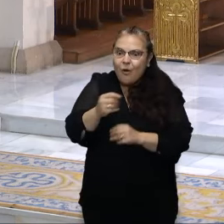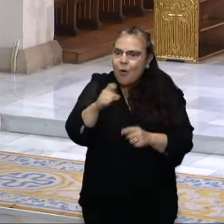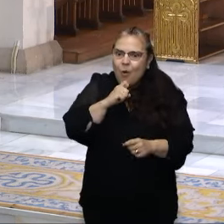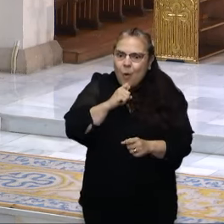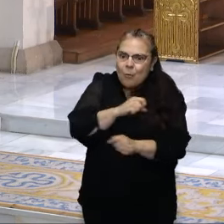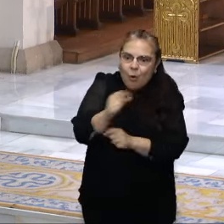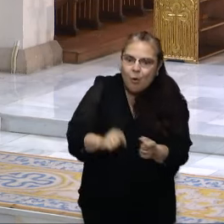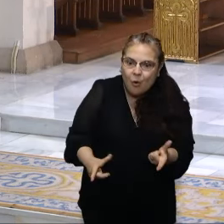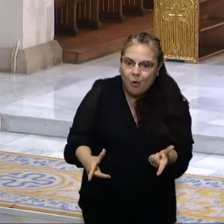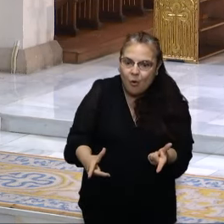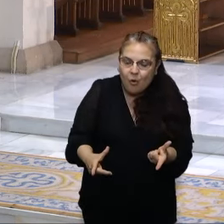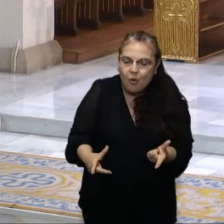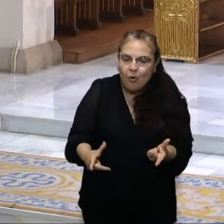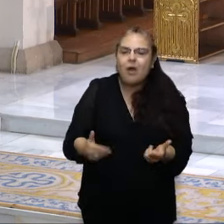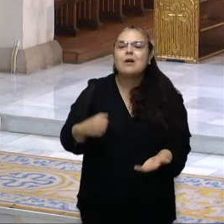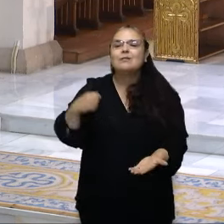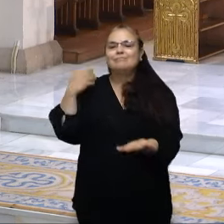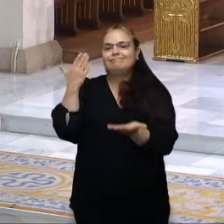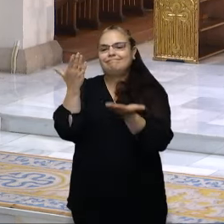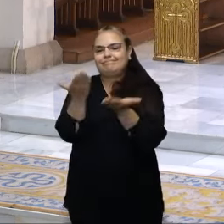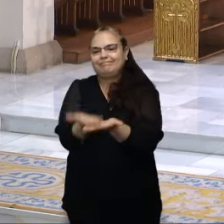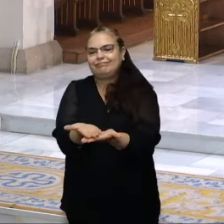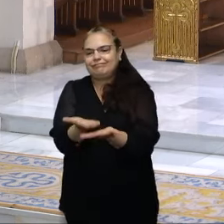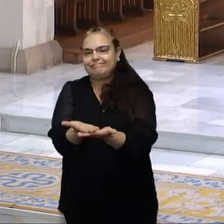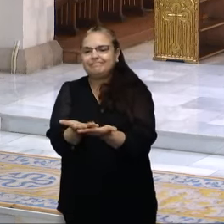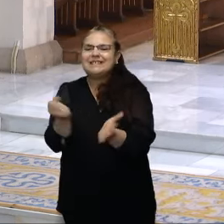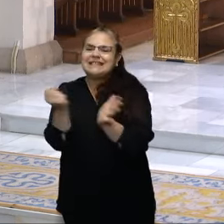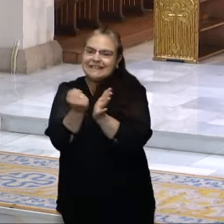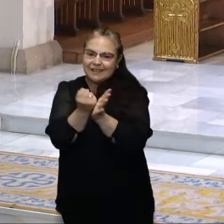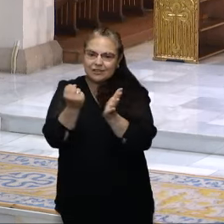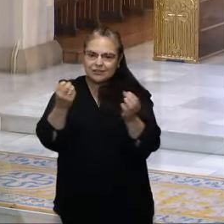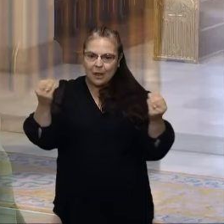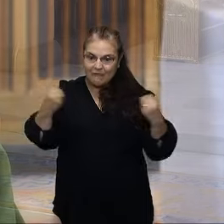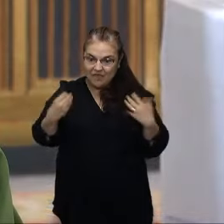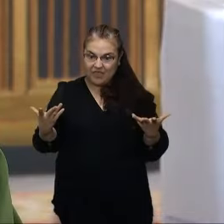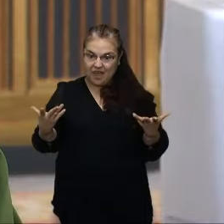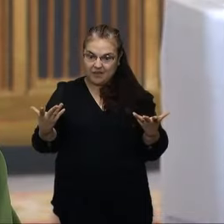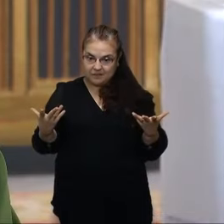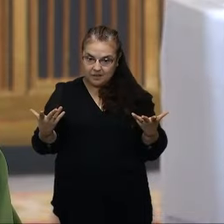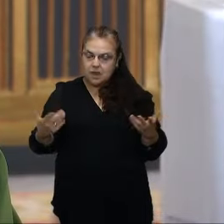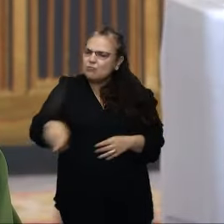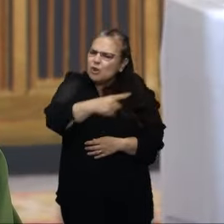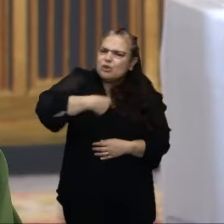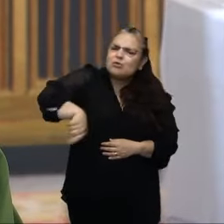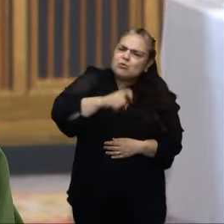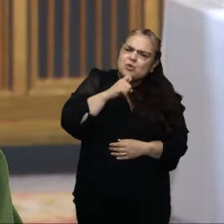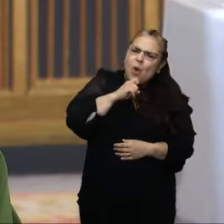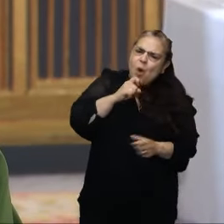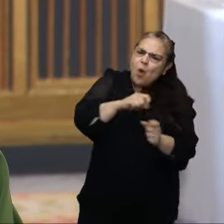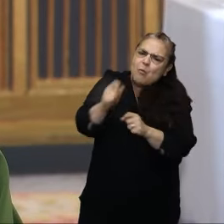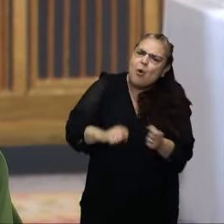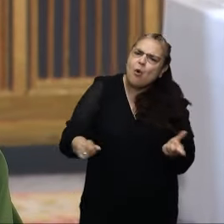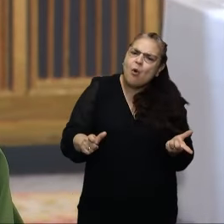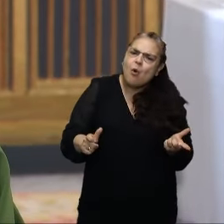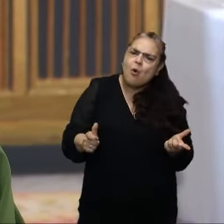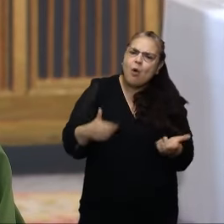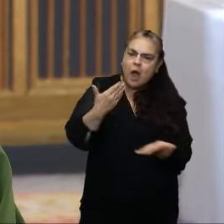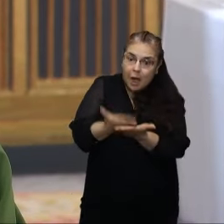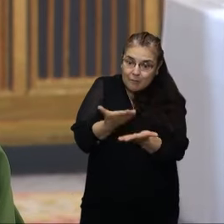serlo es aportar signos de vida. ¿Y cómo podemos aportar signos de